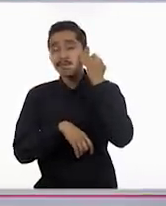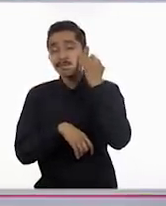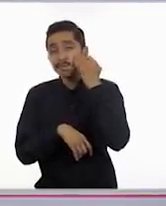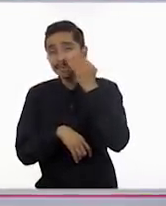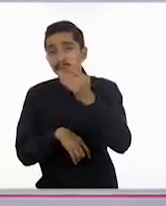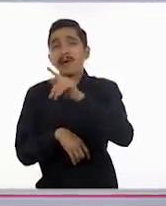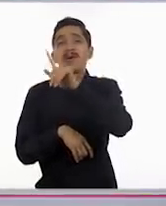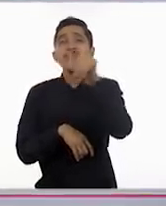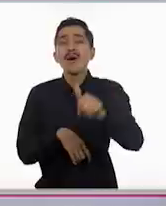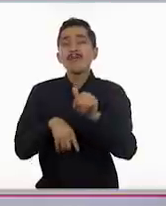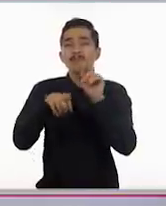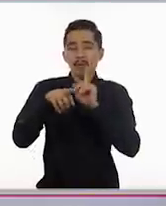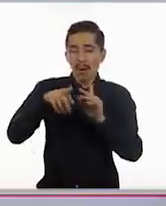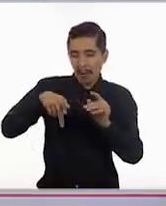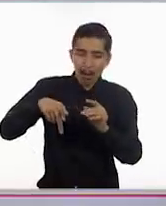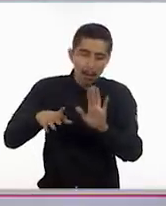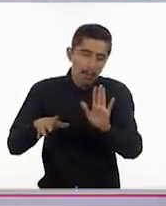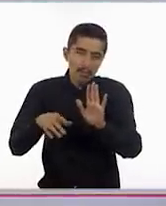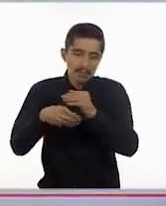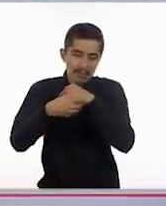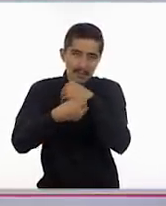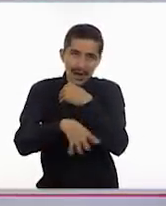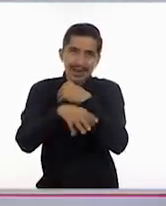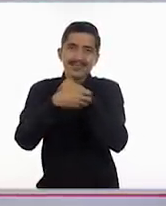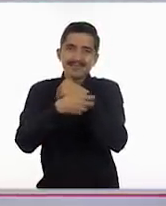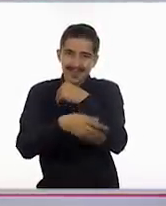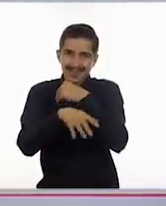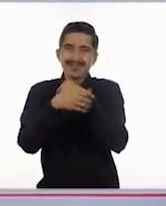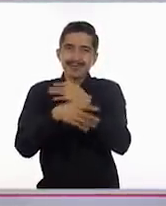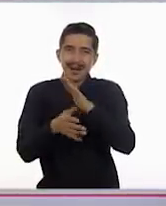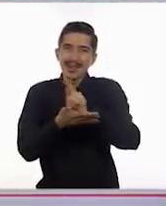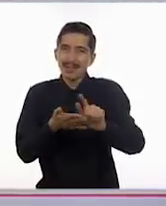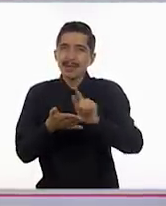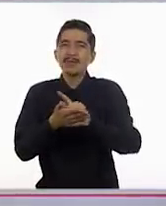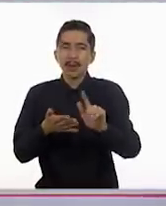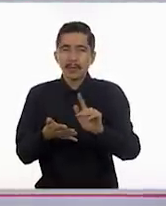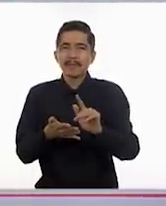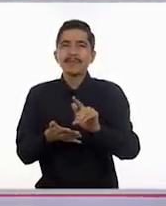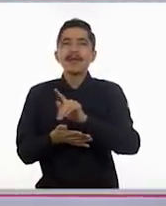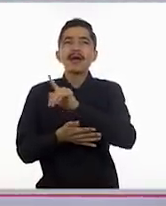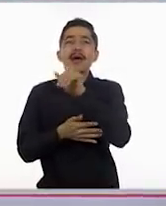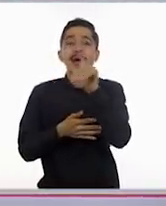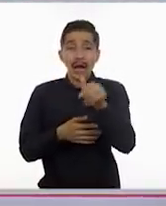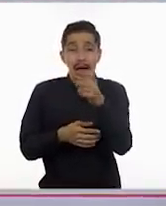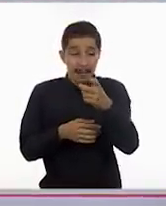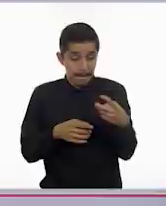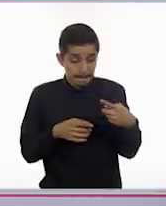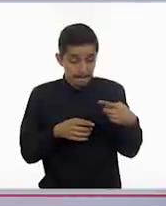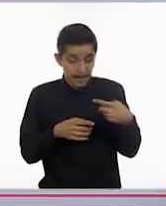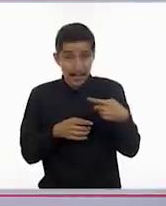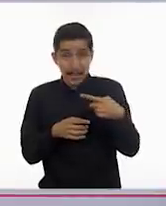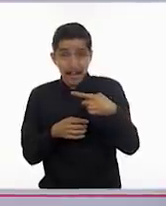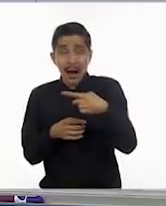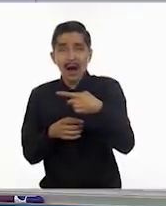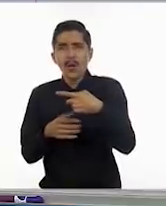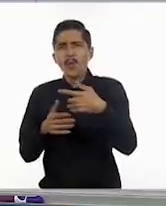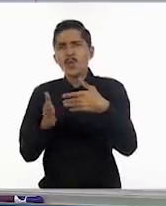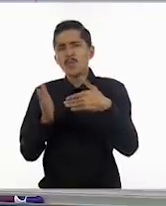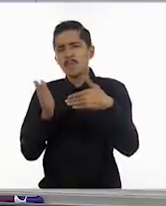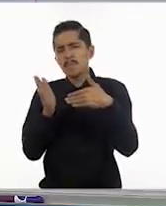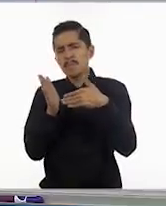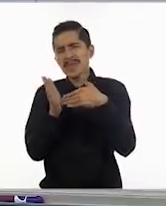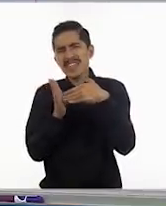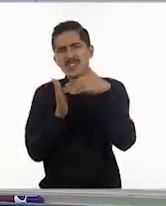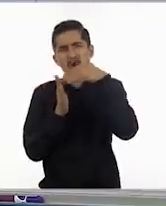madurez sexual, se libera uno. Sin embargo, en los espermatozoides, con la madurez sexual, se producen millones de manera